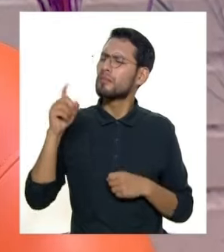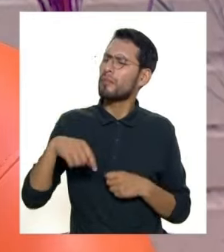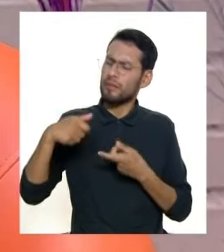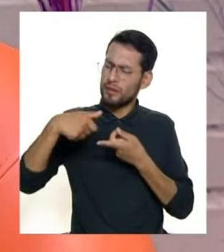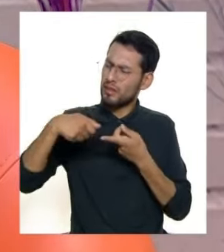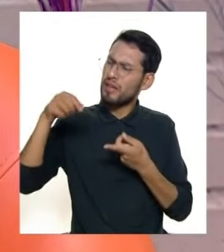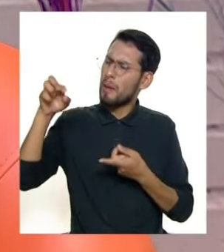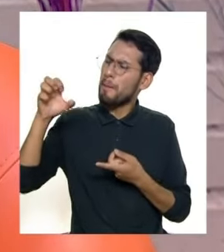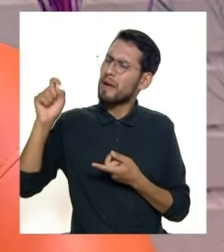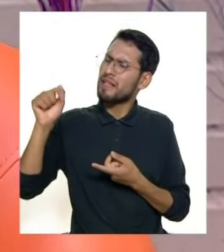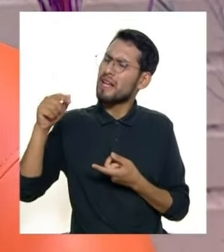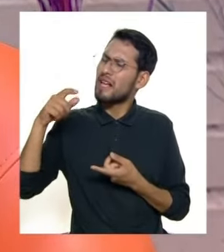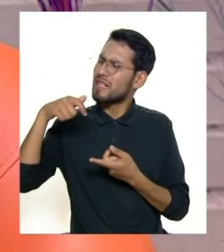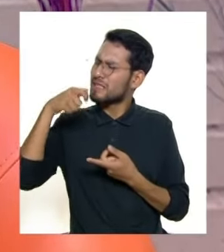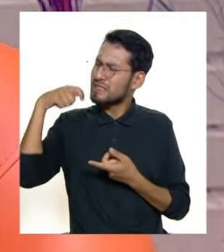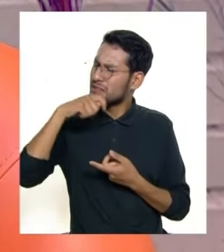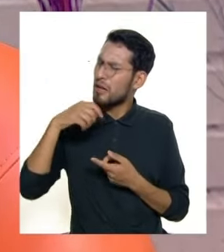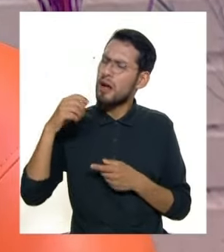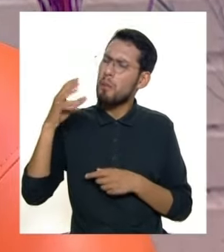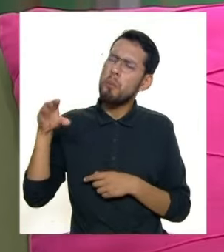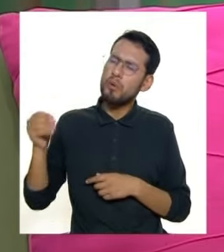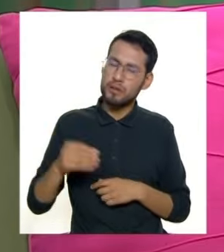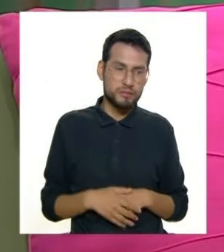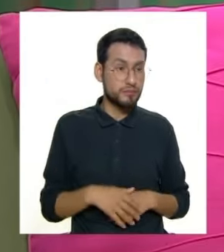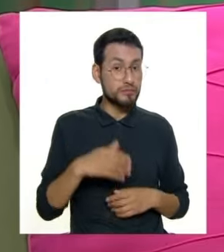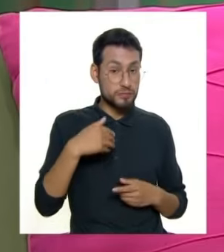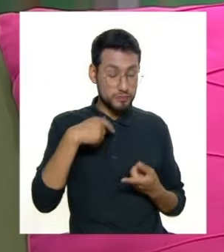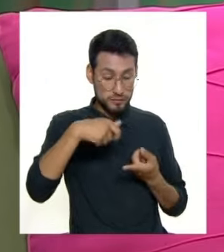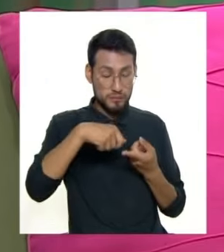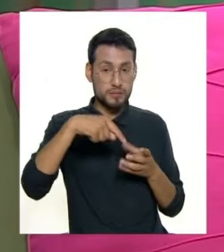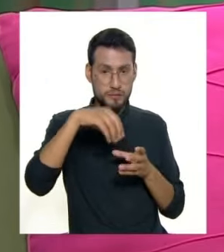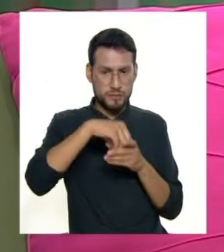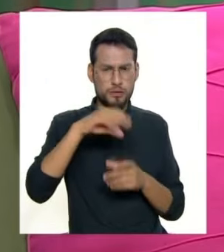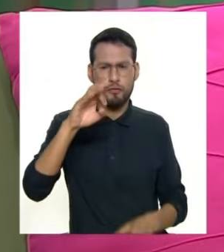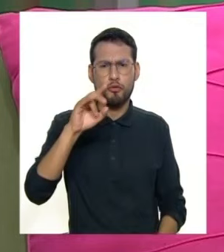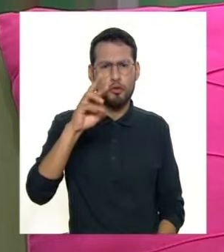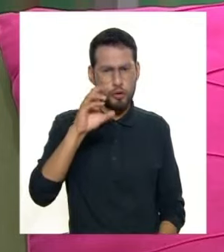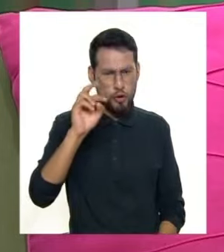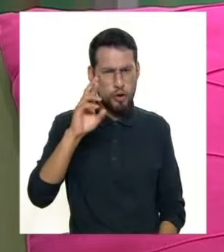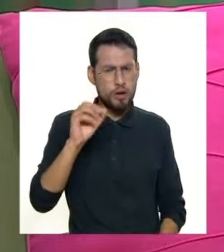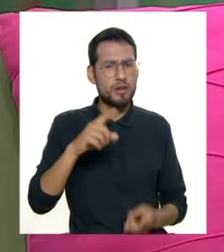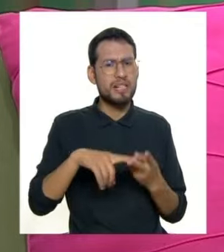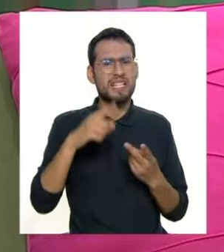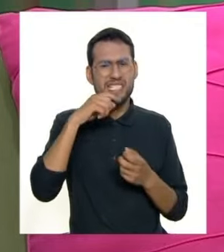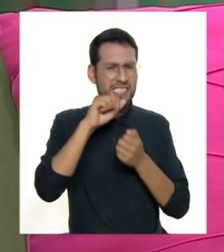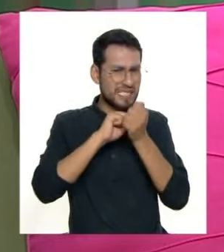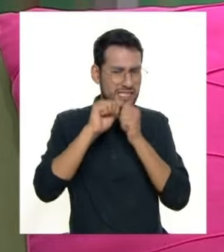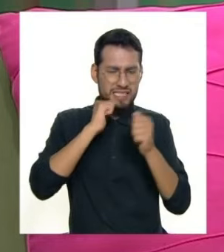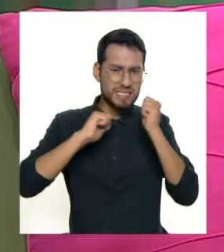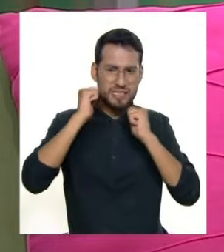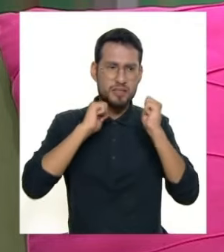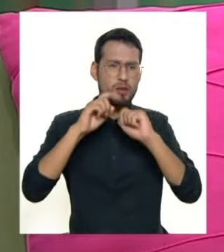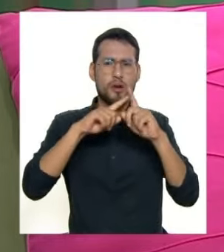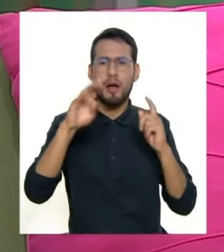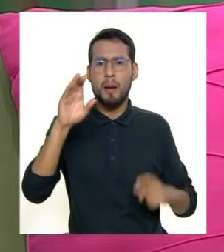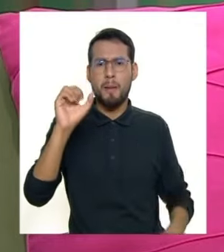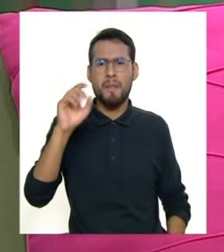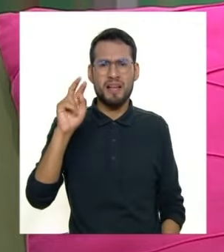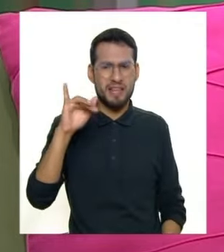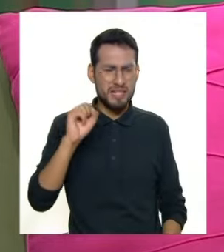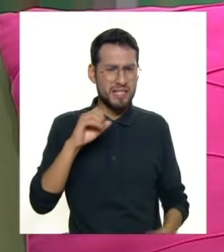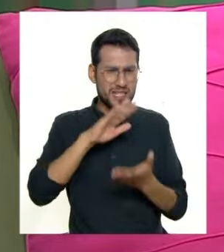pasta dental? Ya, es una buena pregunta. La pasta dental contiene fluoruro, contiene efecto detergente para poder eliminar todas las bacterias